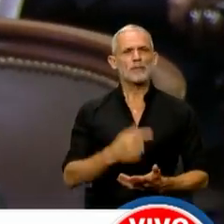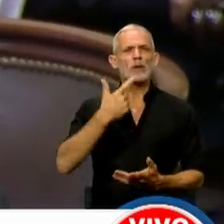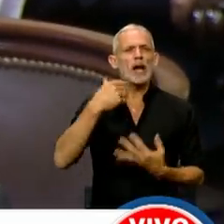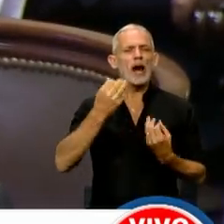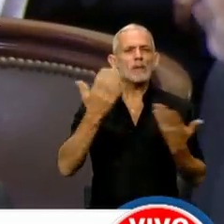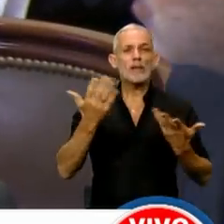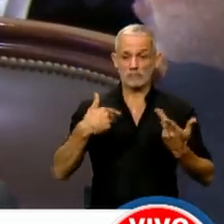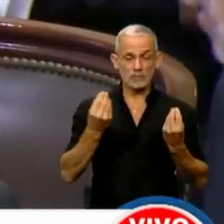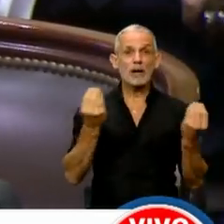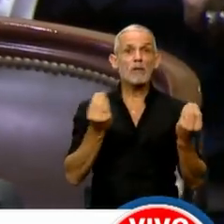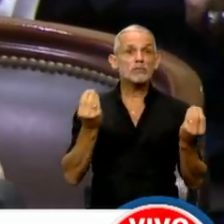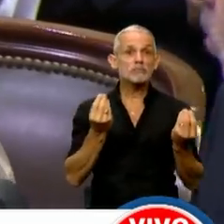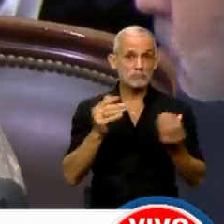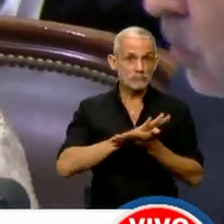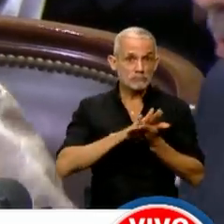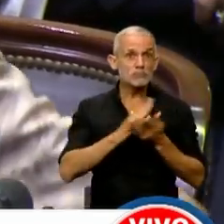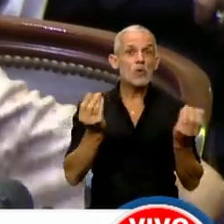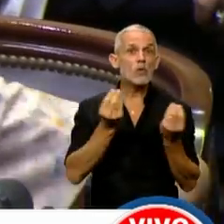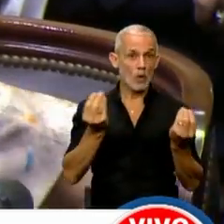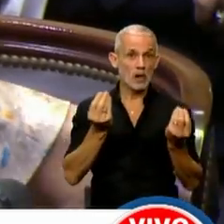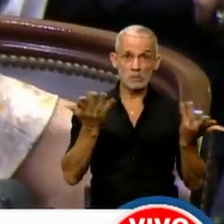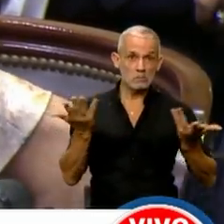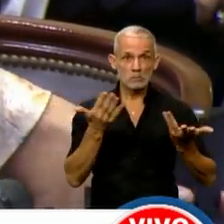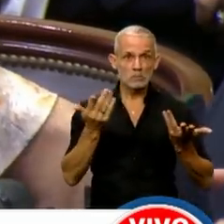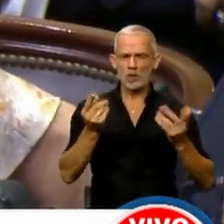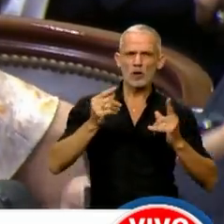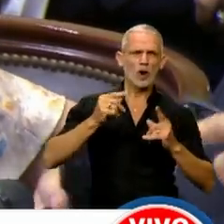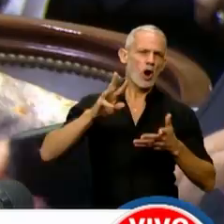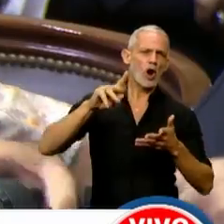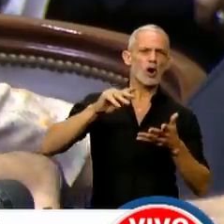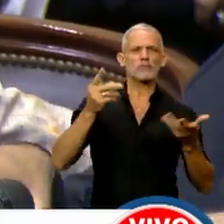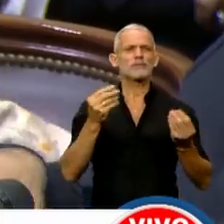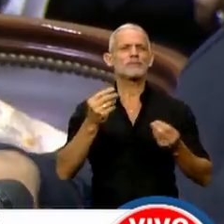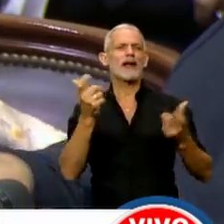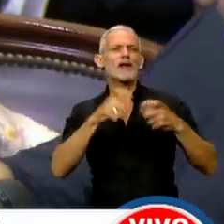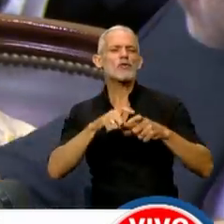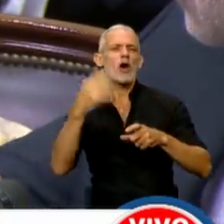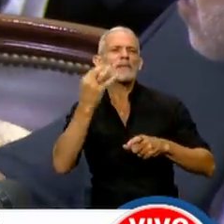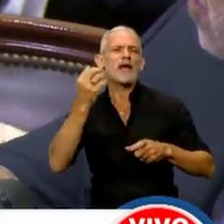que vamos a hacer vamos a resolver la convención radical de mañana